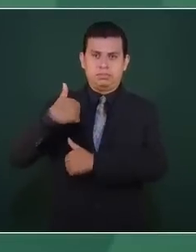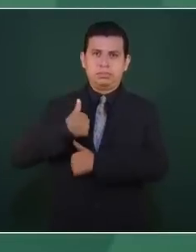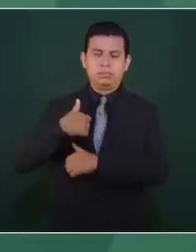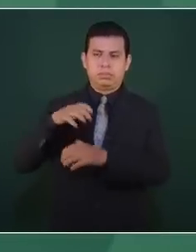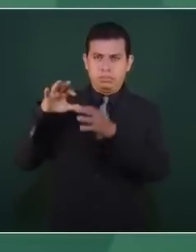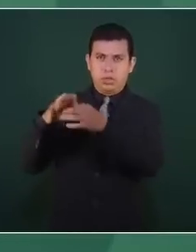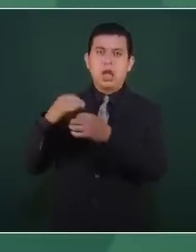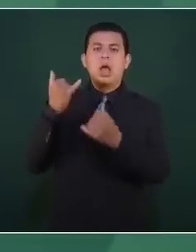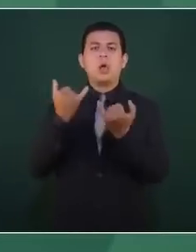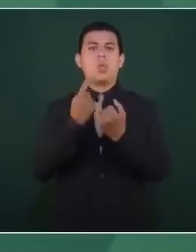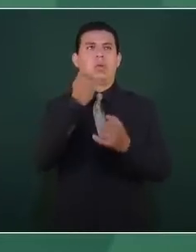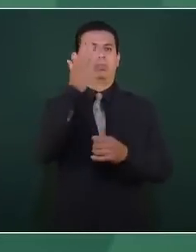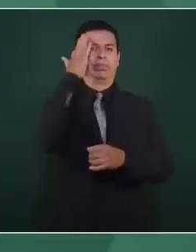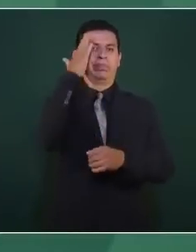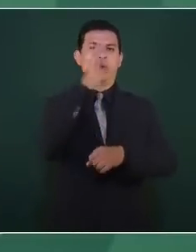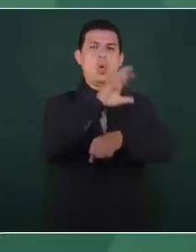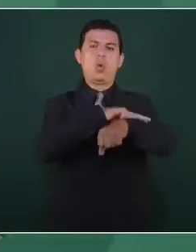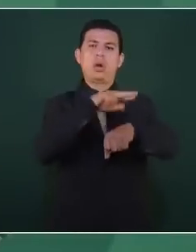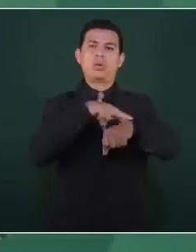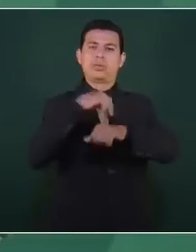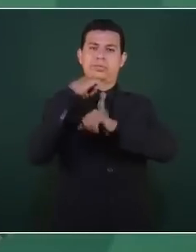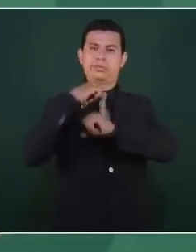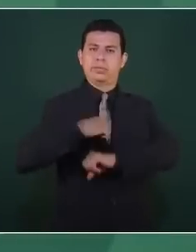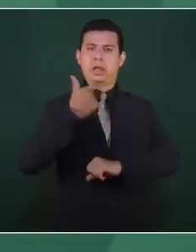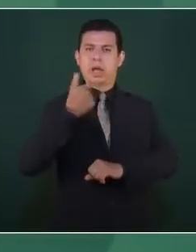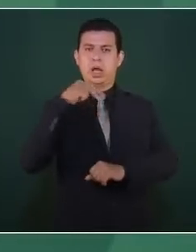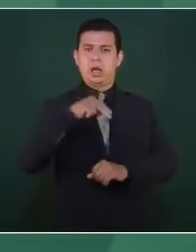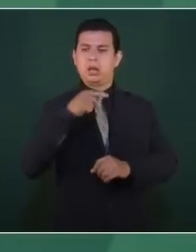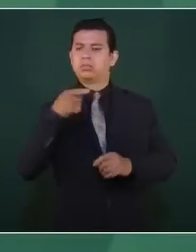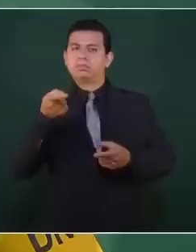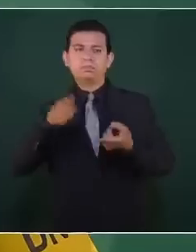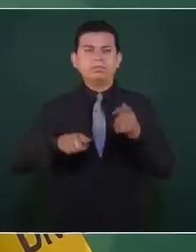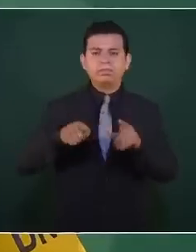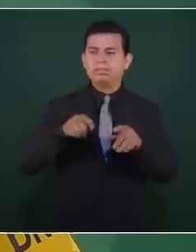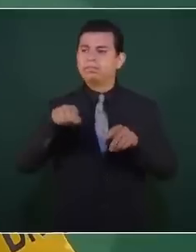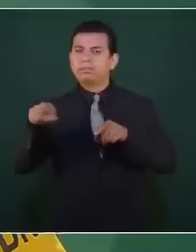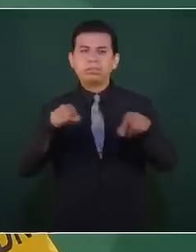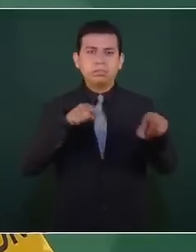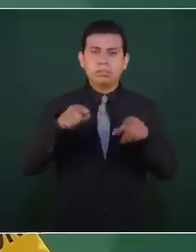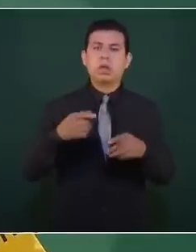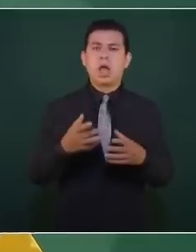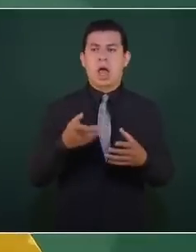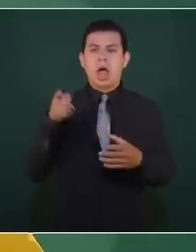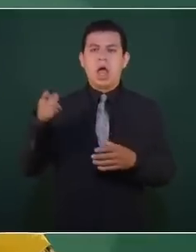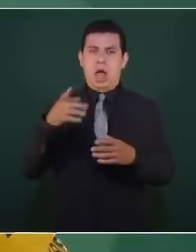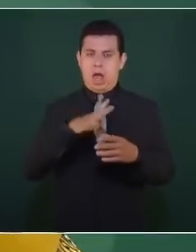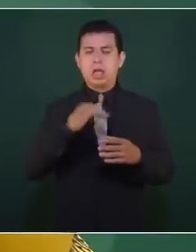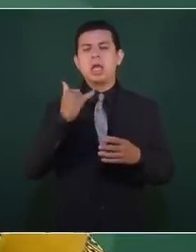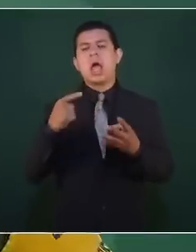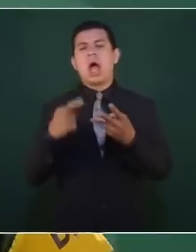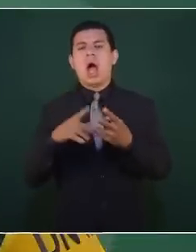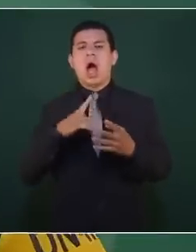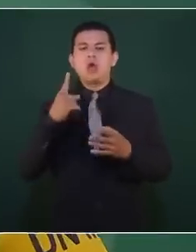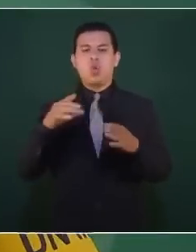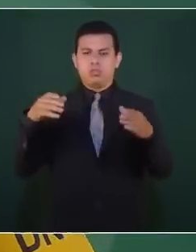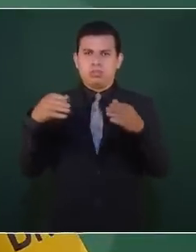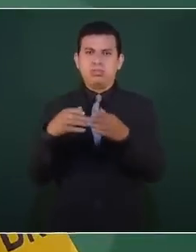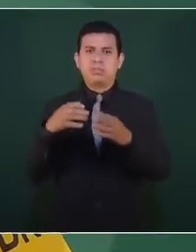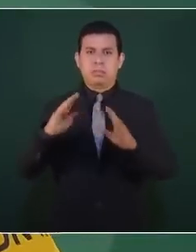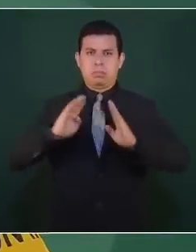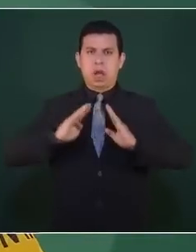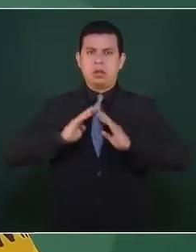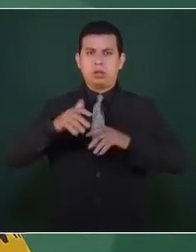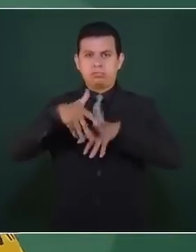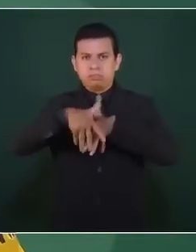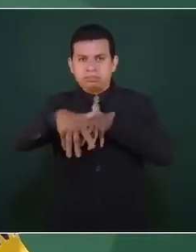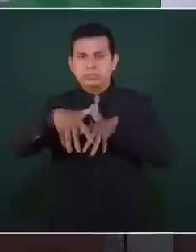coordinador estatal de la Guardia Nacional aquí en Oaxaca y un batallón de seguridad a carreteras. Sobre